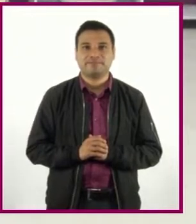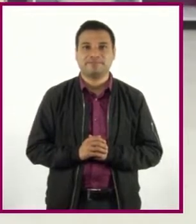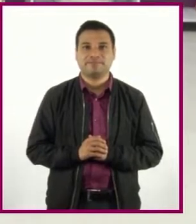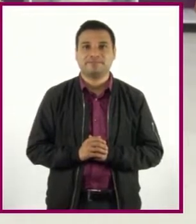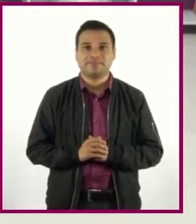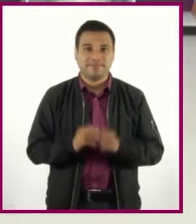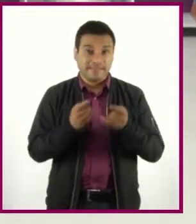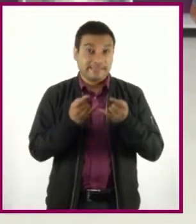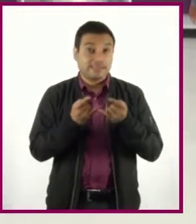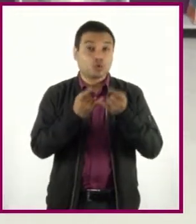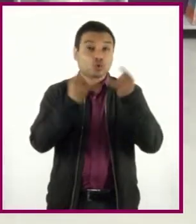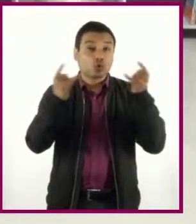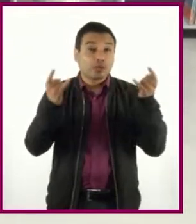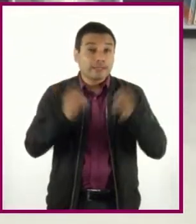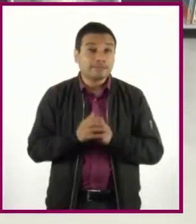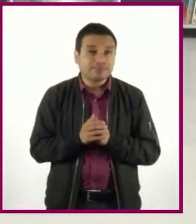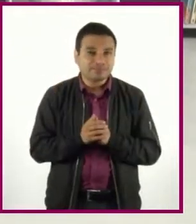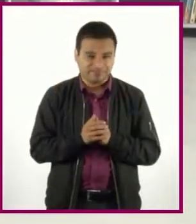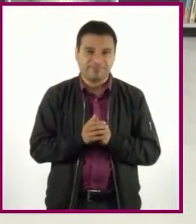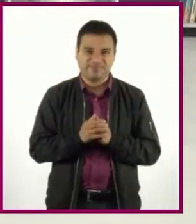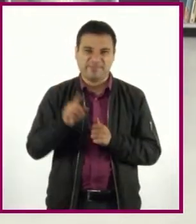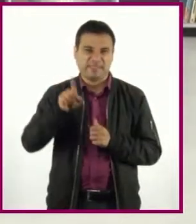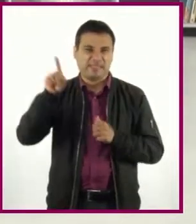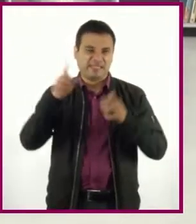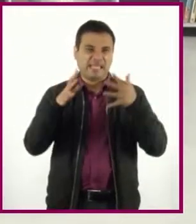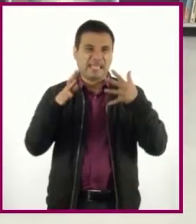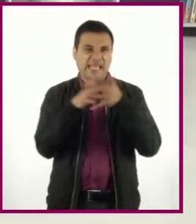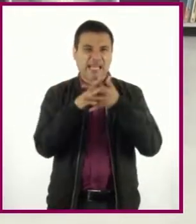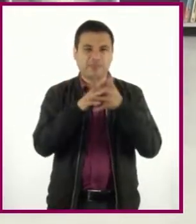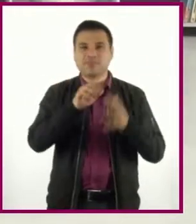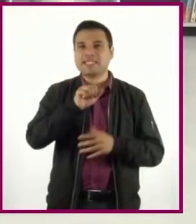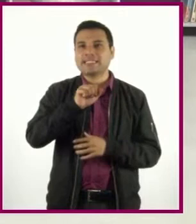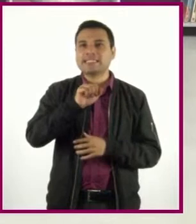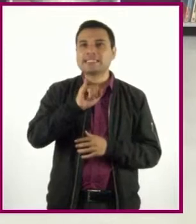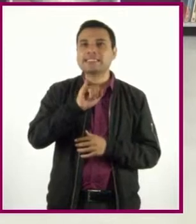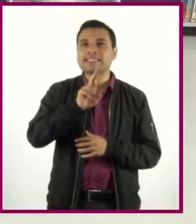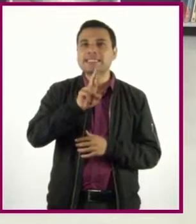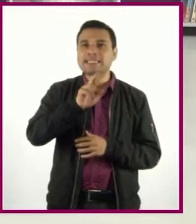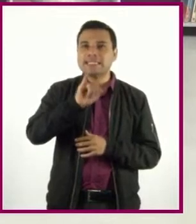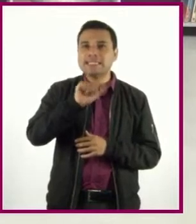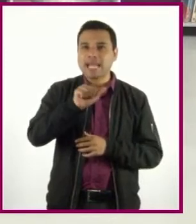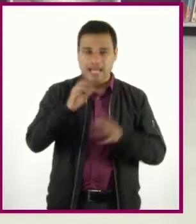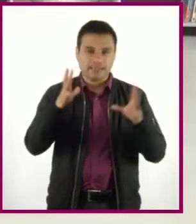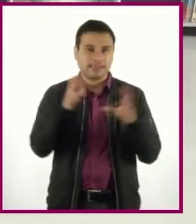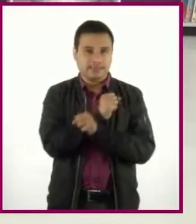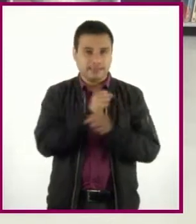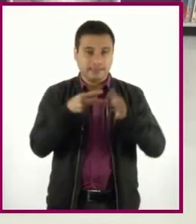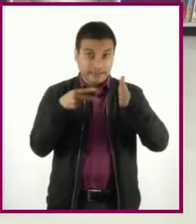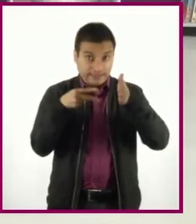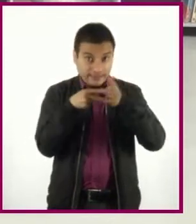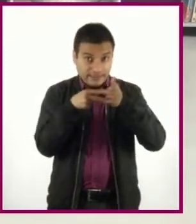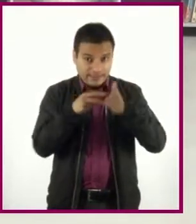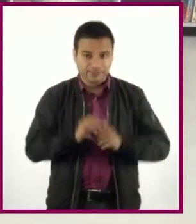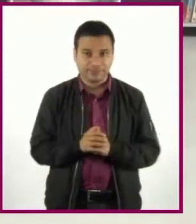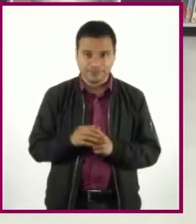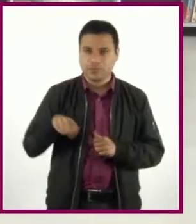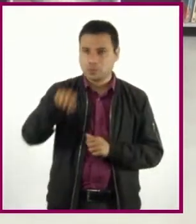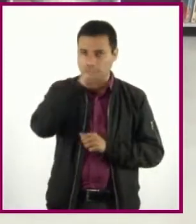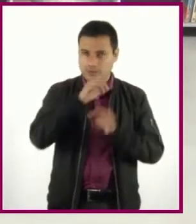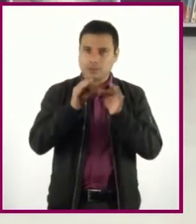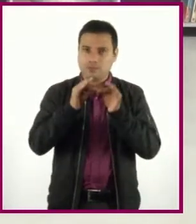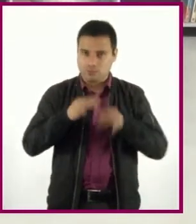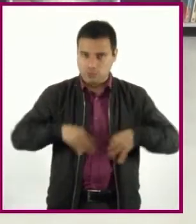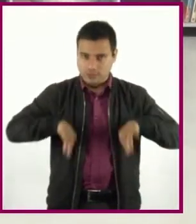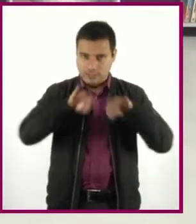particular de la guerra civil en Siria. Antes de iniciar, les recuerdo que es importante que participen en las